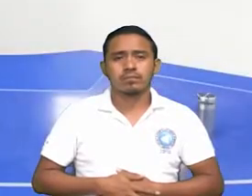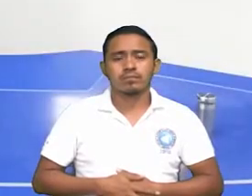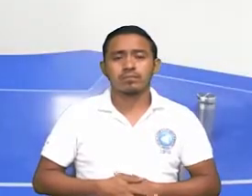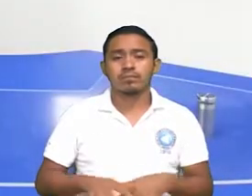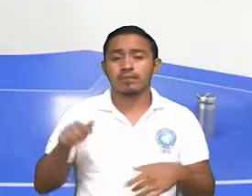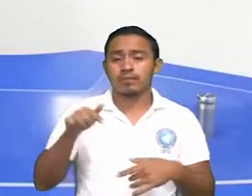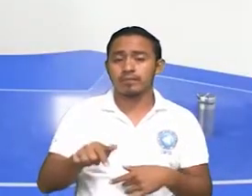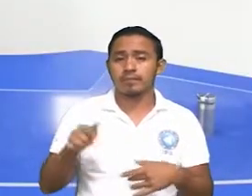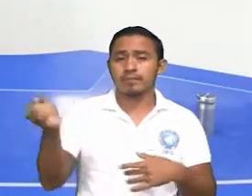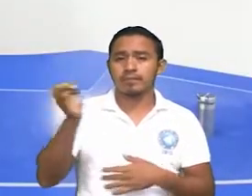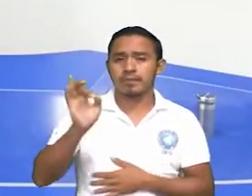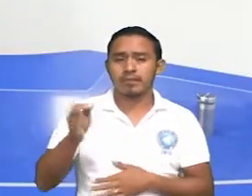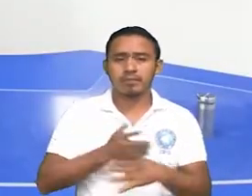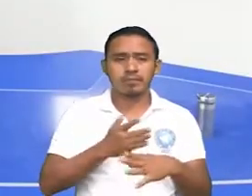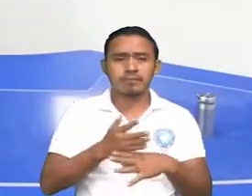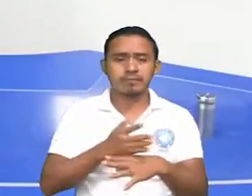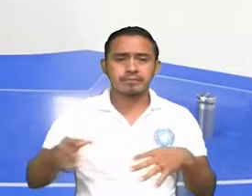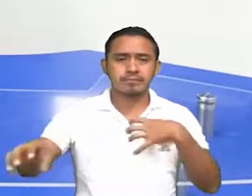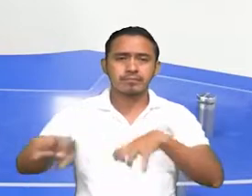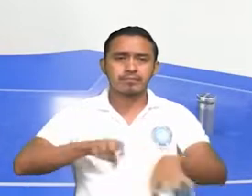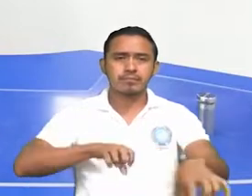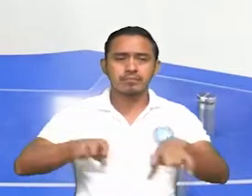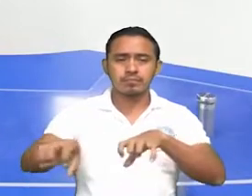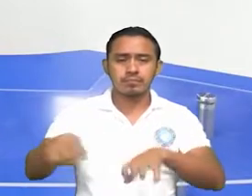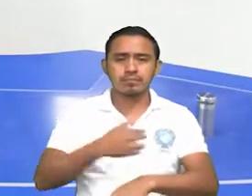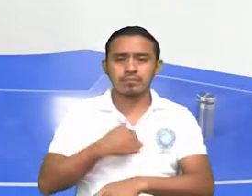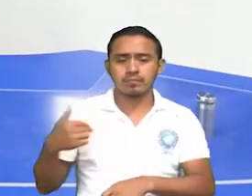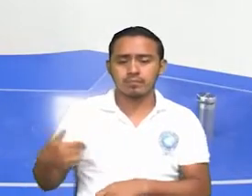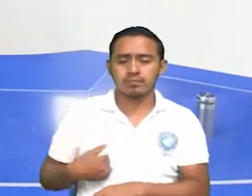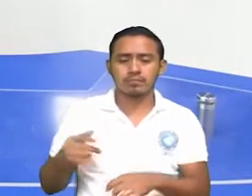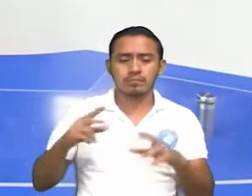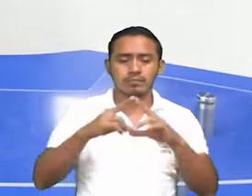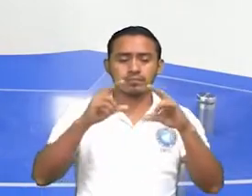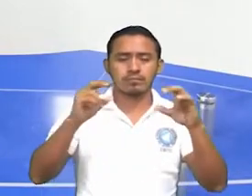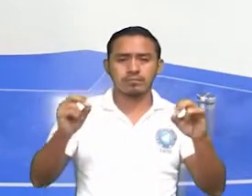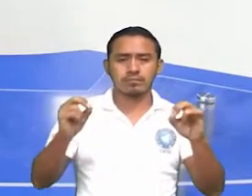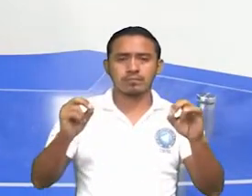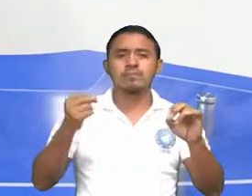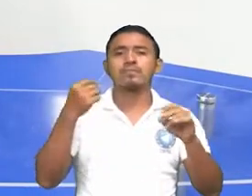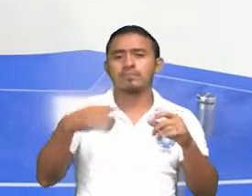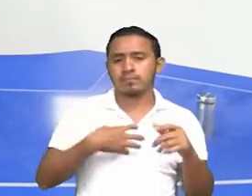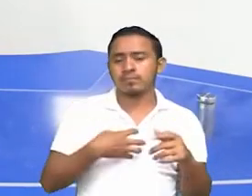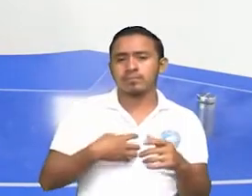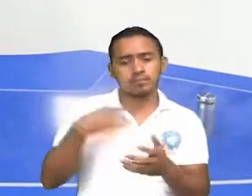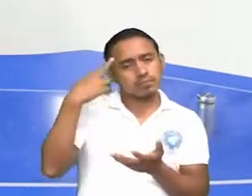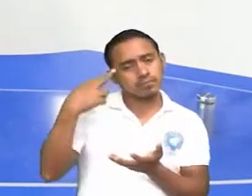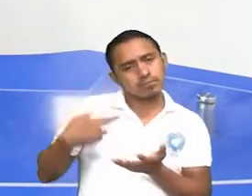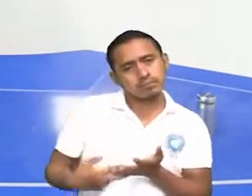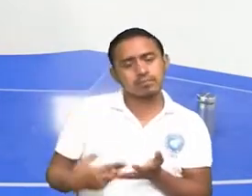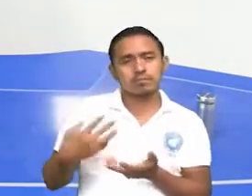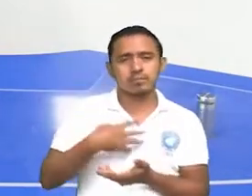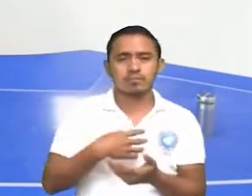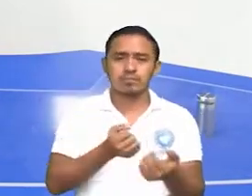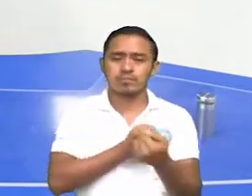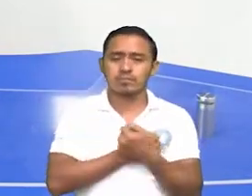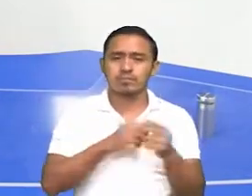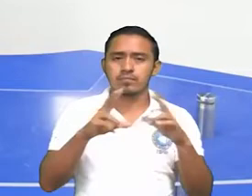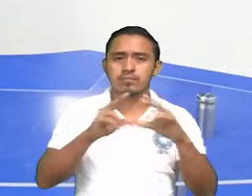Y en este sentido, diferentes actividades se desarrollan en todo el país como parte de la conmemoración a la